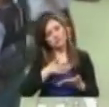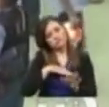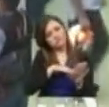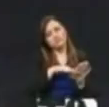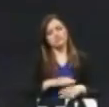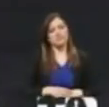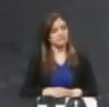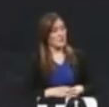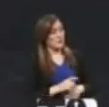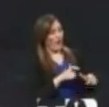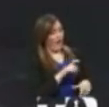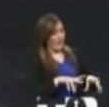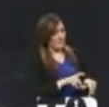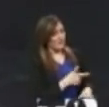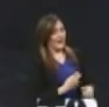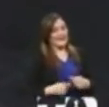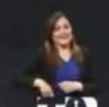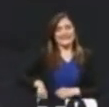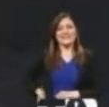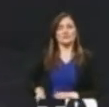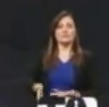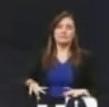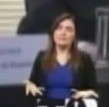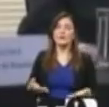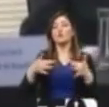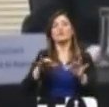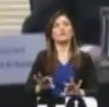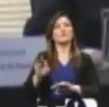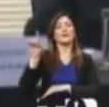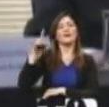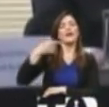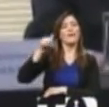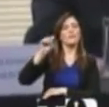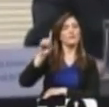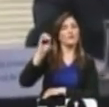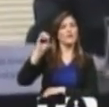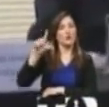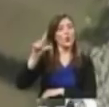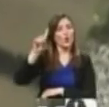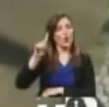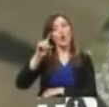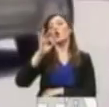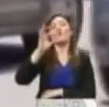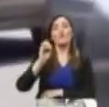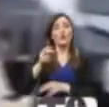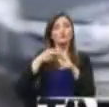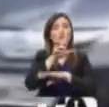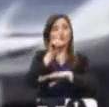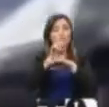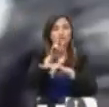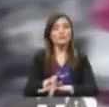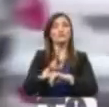jugosos contratos. Y esto fue confirmado por otro de los delatores, Fabio Gandolfo, exdirector superintendente de Odebrecht en